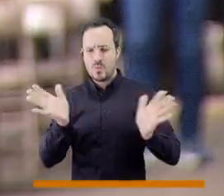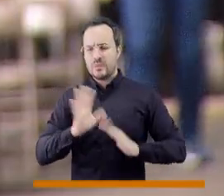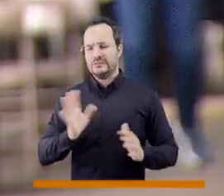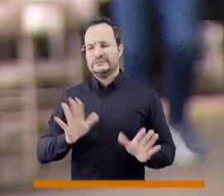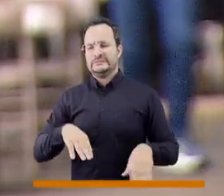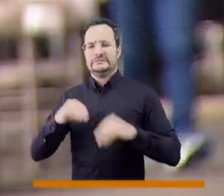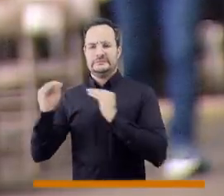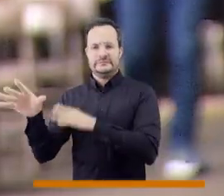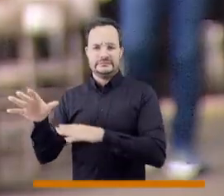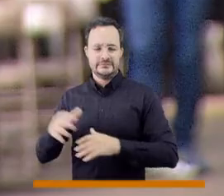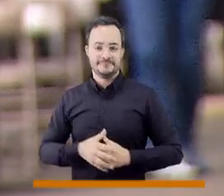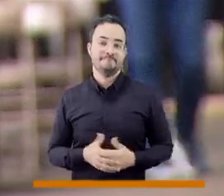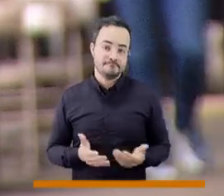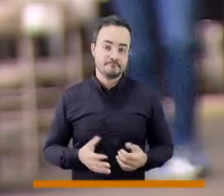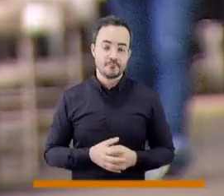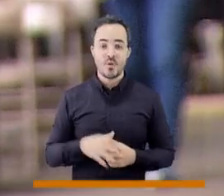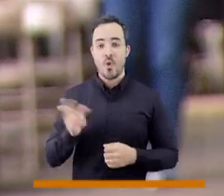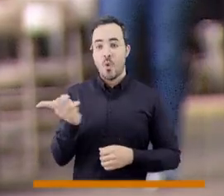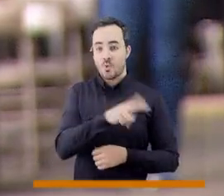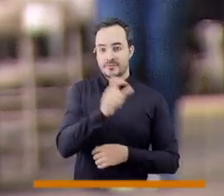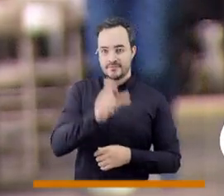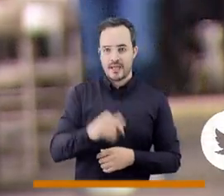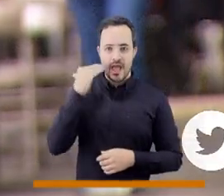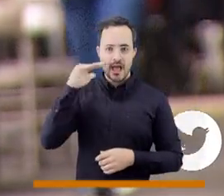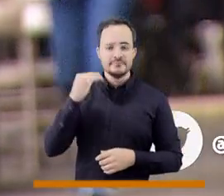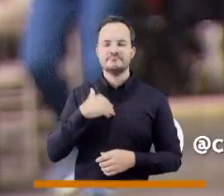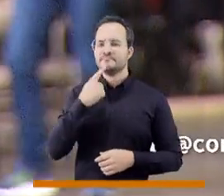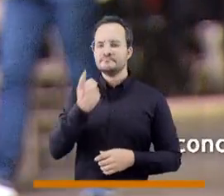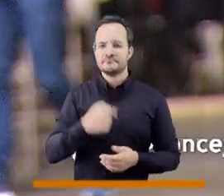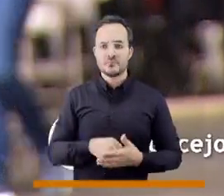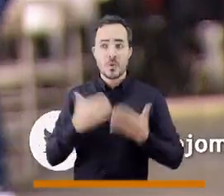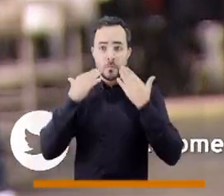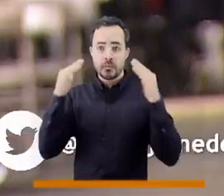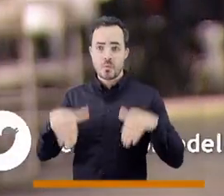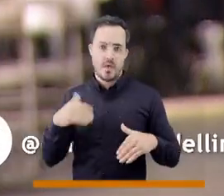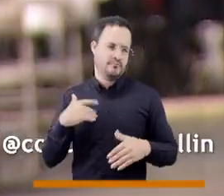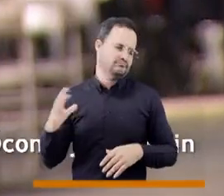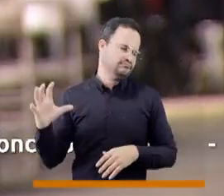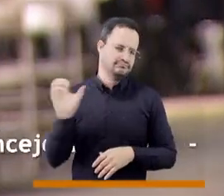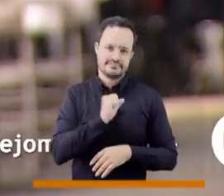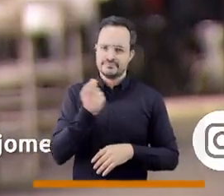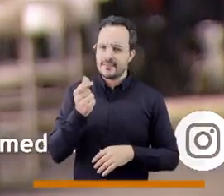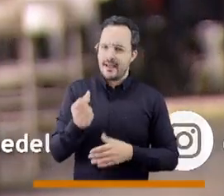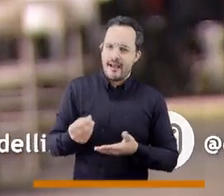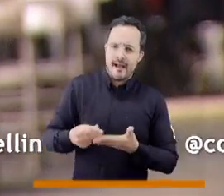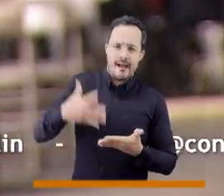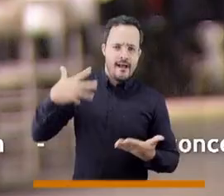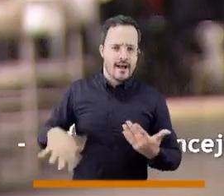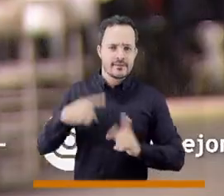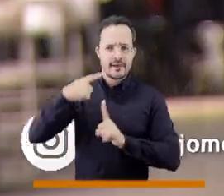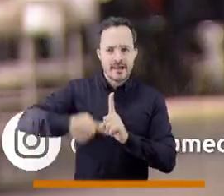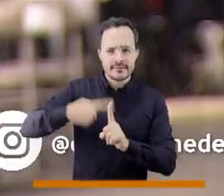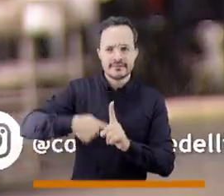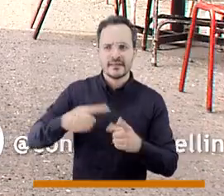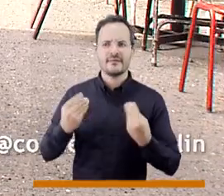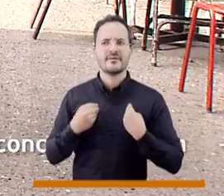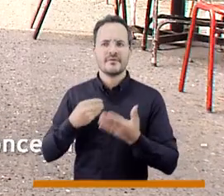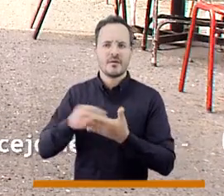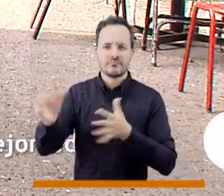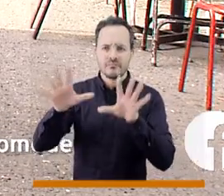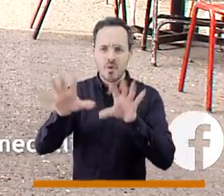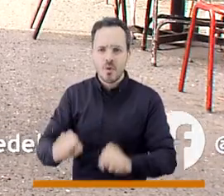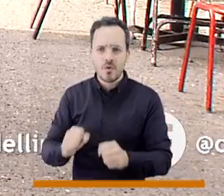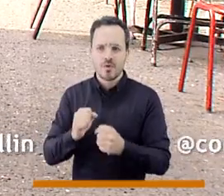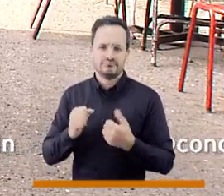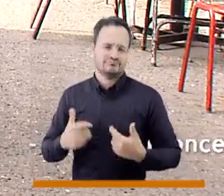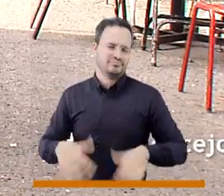manera exorbitante que afecta el vivir en una zona buena. Y @amparoalvarez dice, en el poblado se vive el alto costo de alquileres